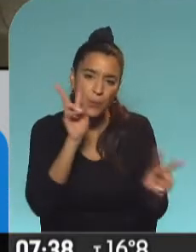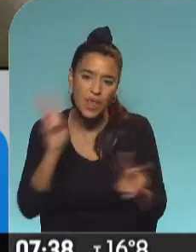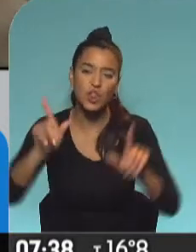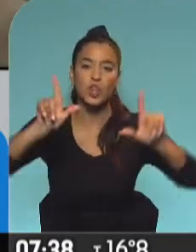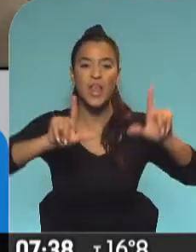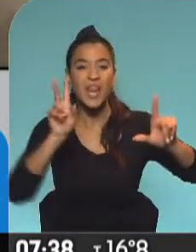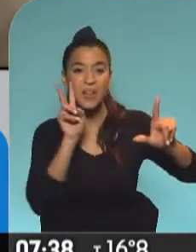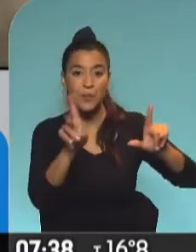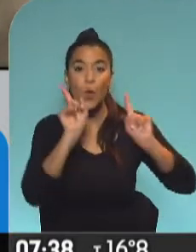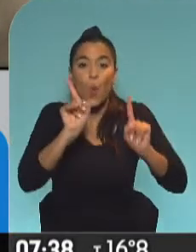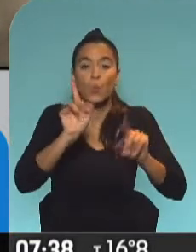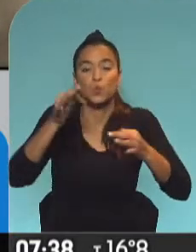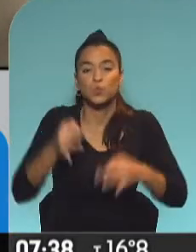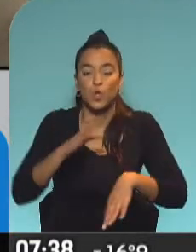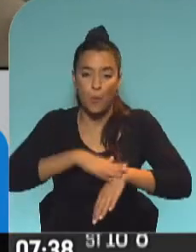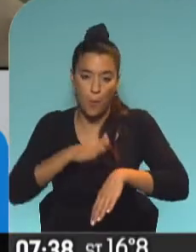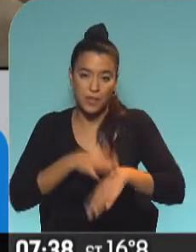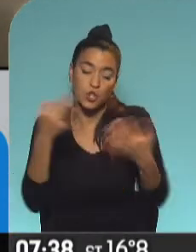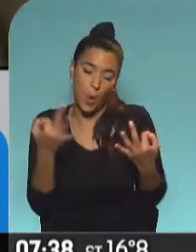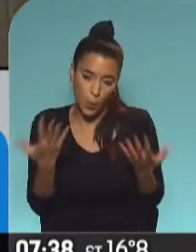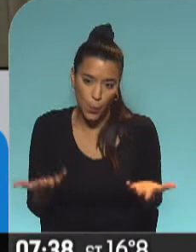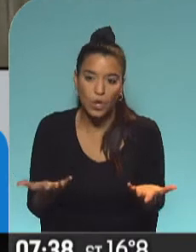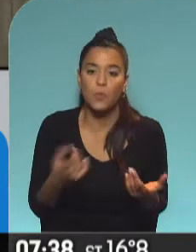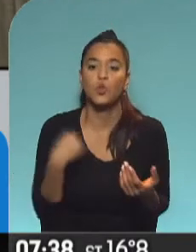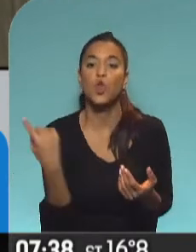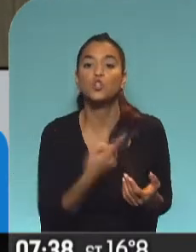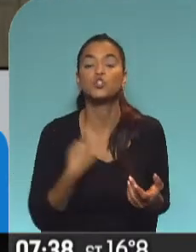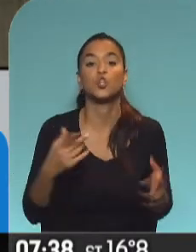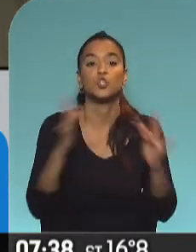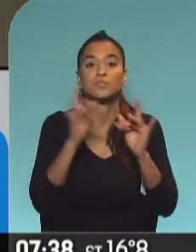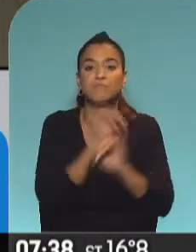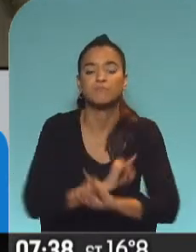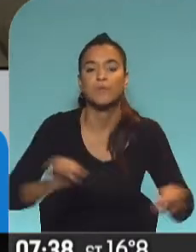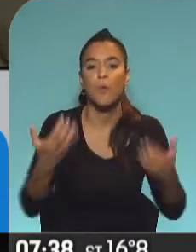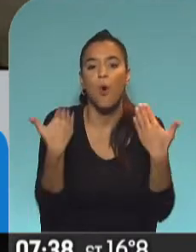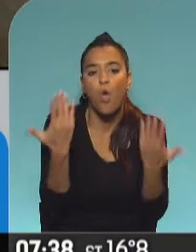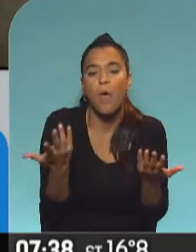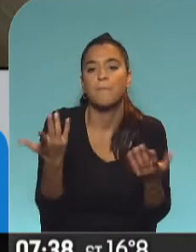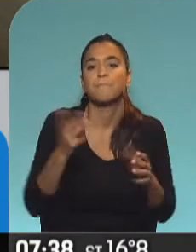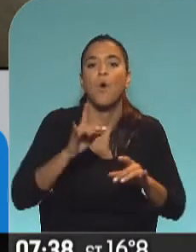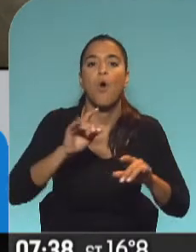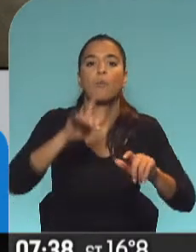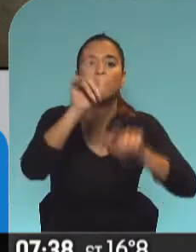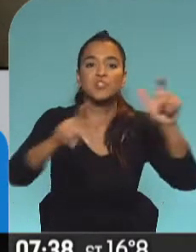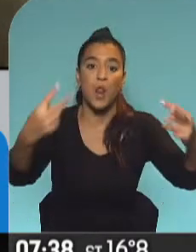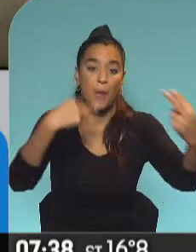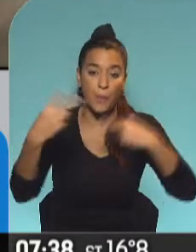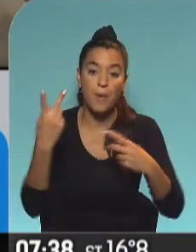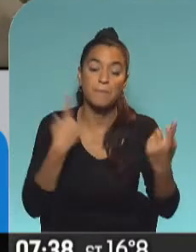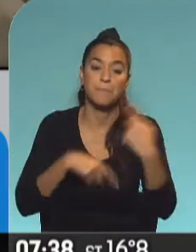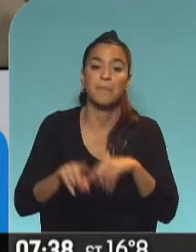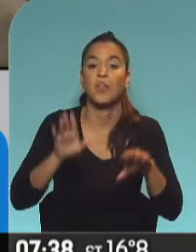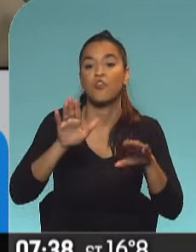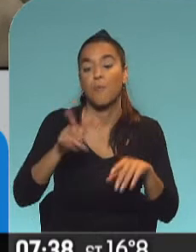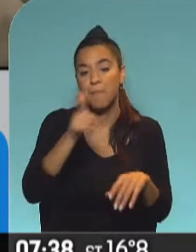vez la tele en ese momento. Está bueno eso también porque nosotros desde las redes podemos llegar a diferentes públicos, pero bueno, ese